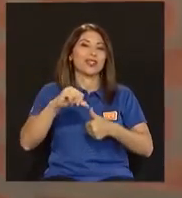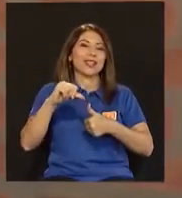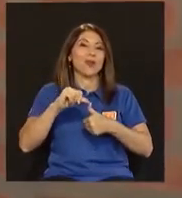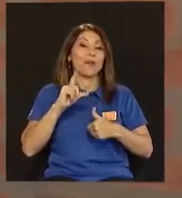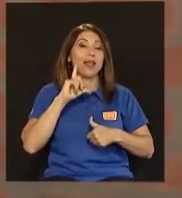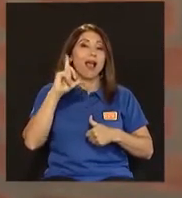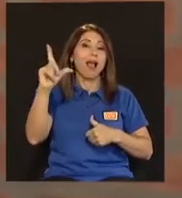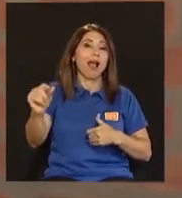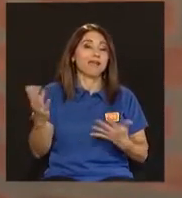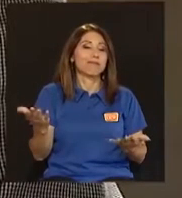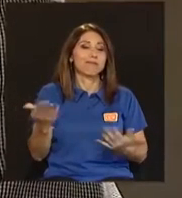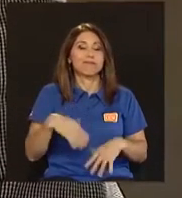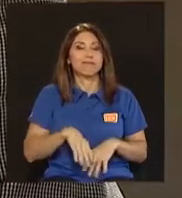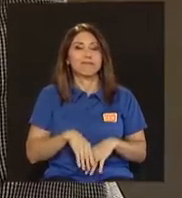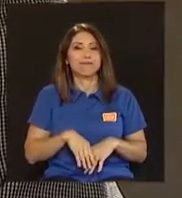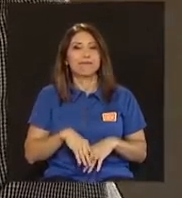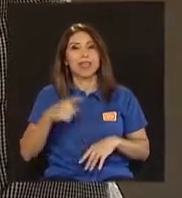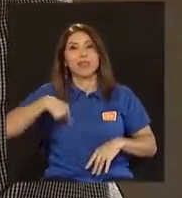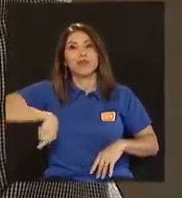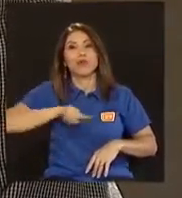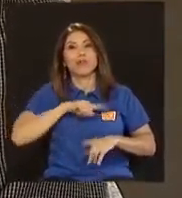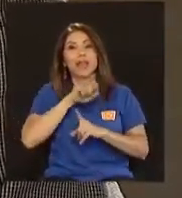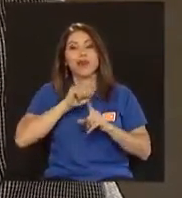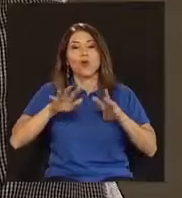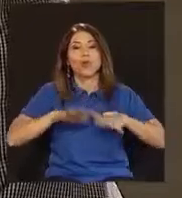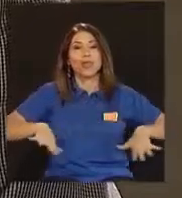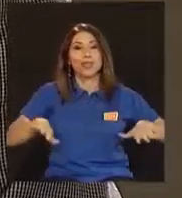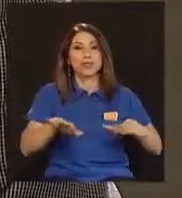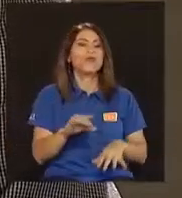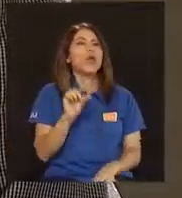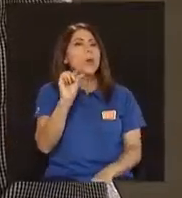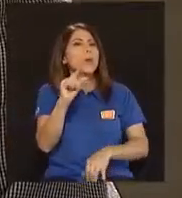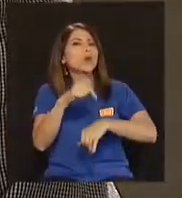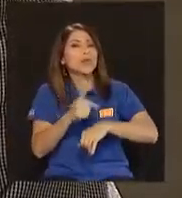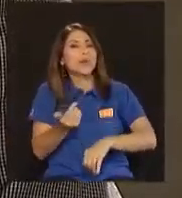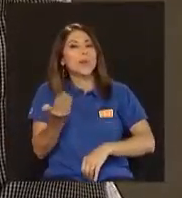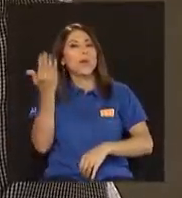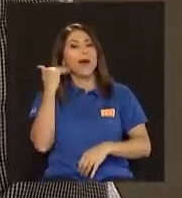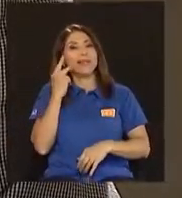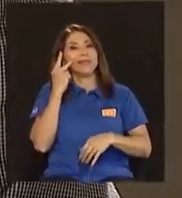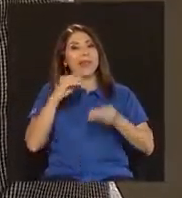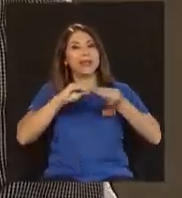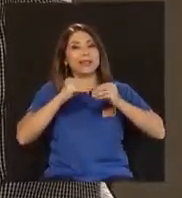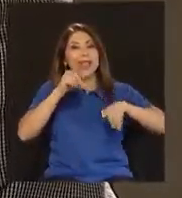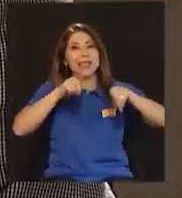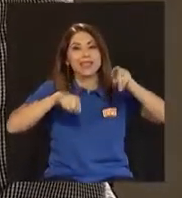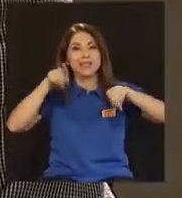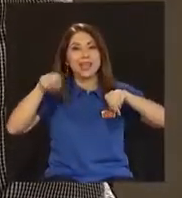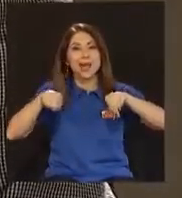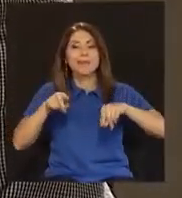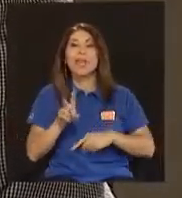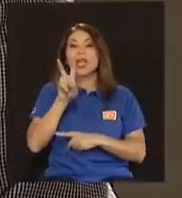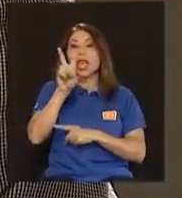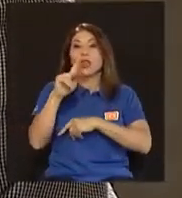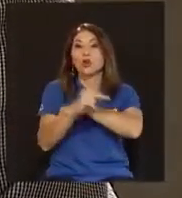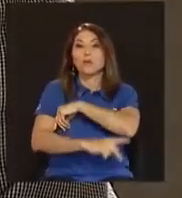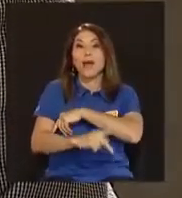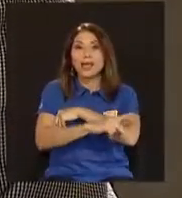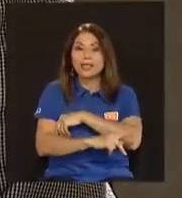de y de nuestro contexto. Bueno, te digo que hasta hace poco, por lo menos había la estadística, que 2 países habían tenido